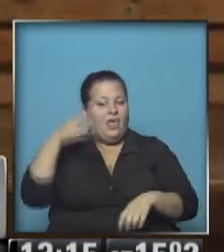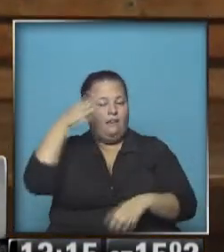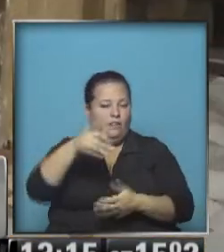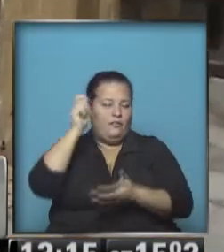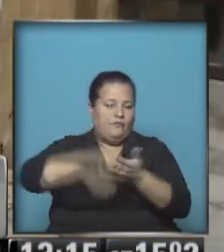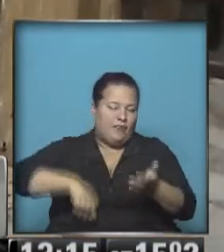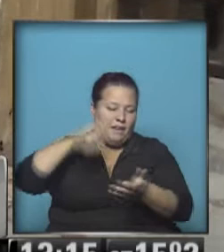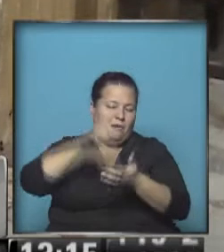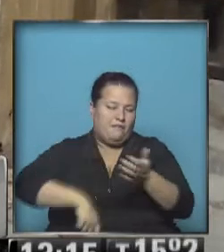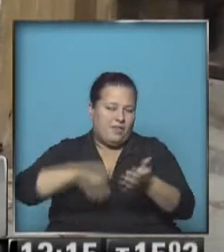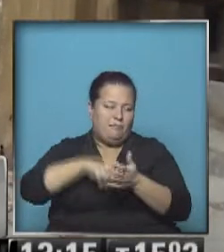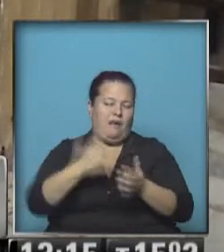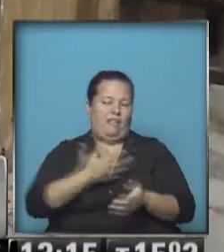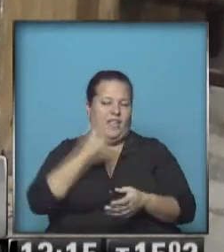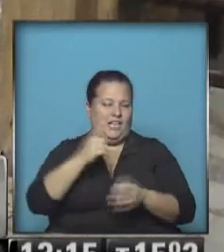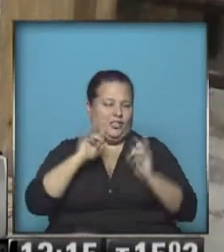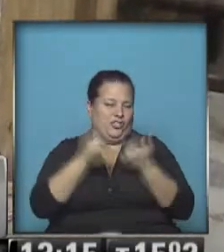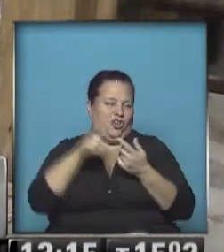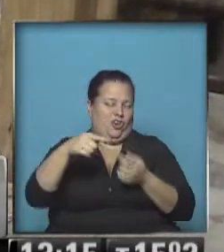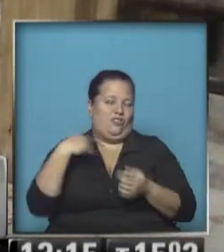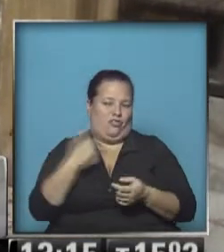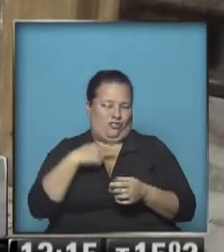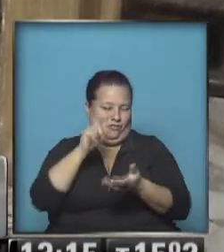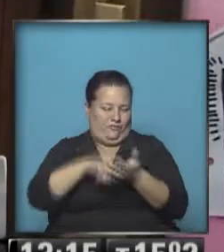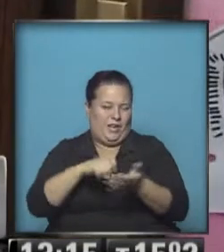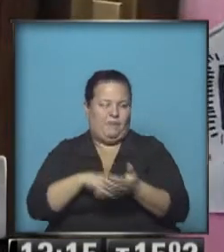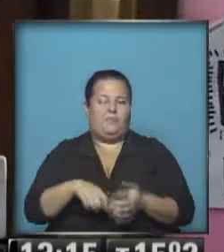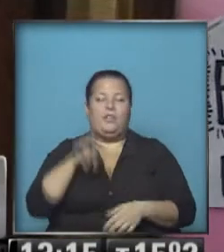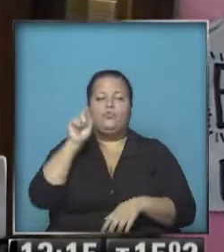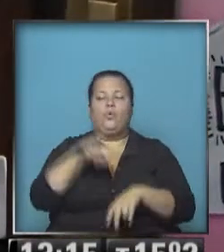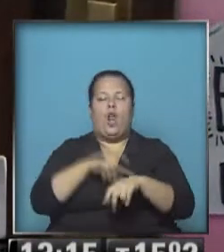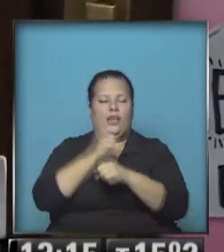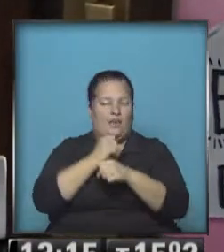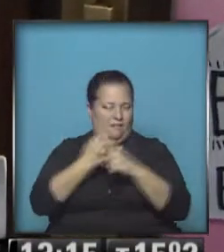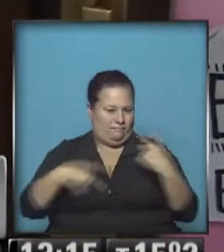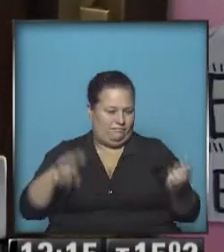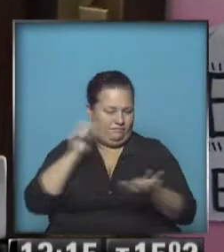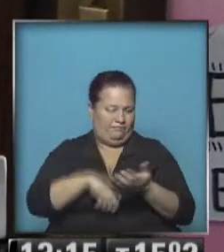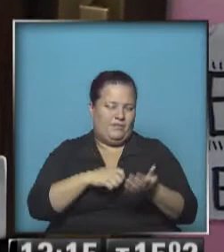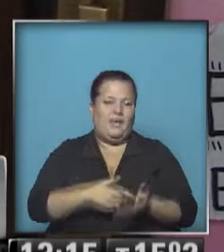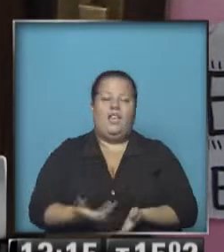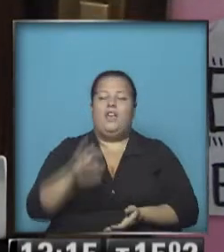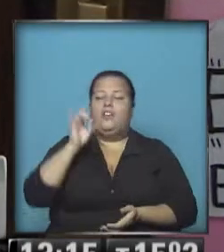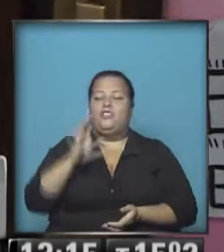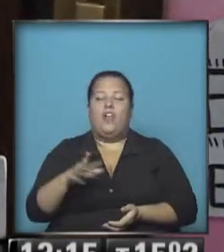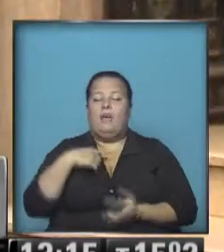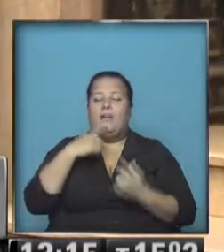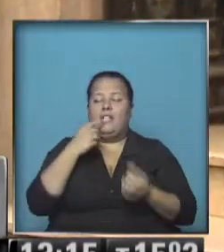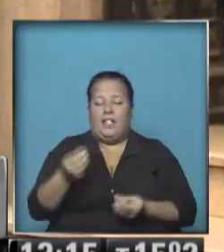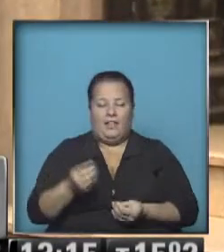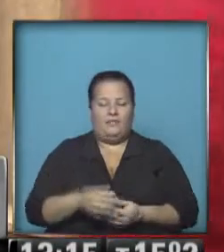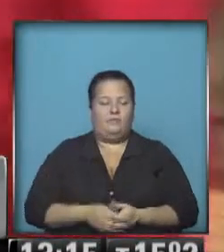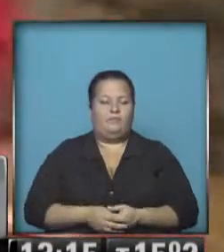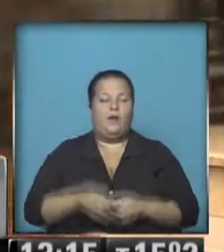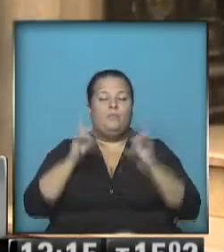firmar a dirección de área, particularmente nosotros, en su horario de trabajo y demás. Lo único que podemos protestar sobre eso es que a